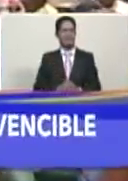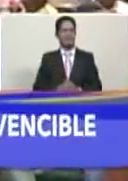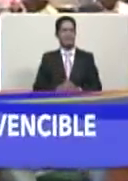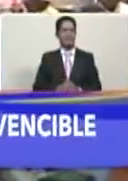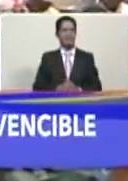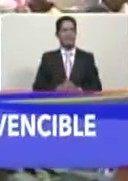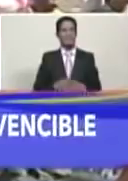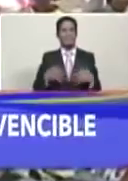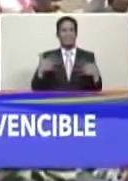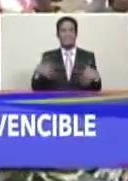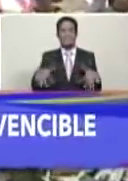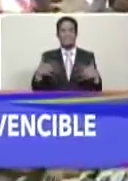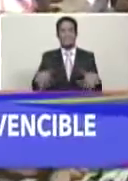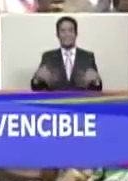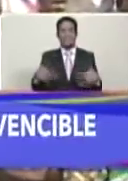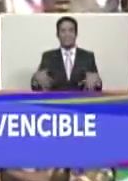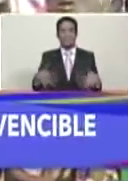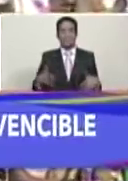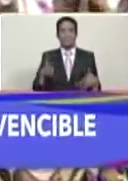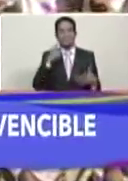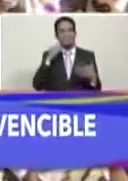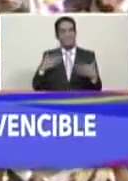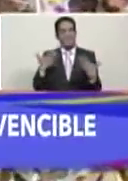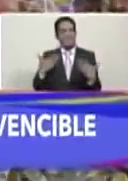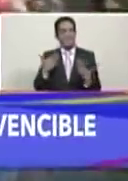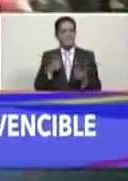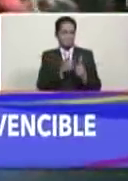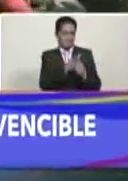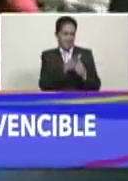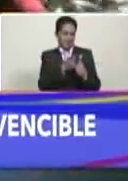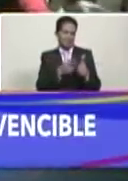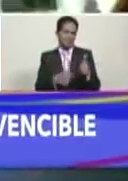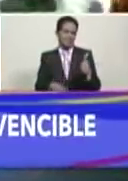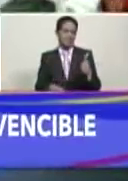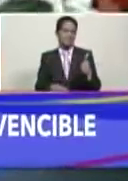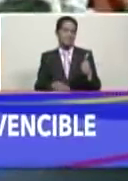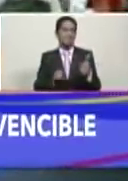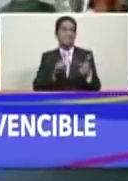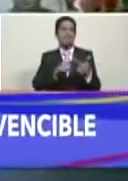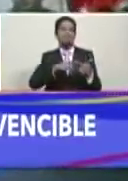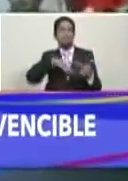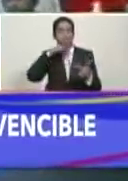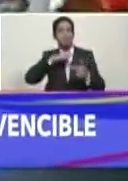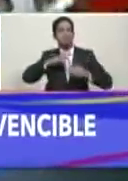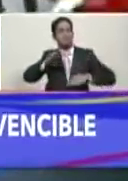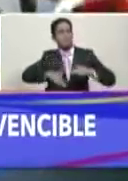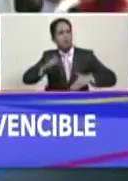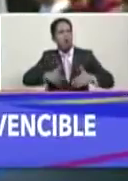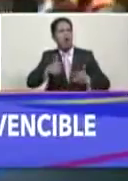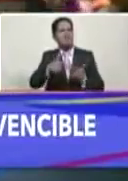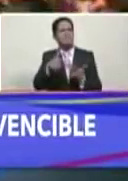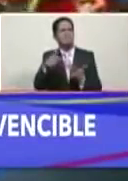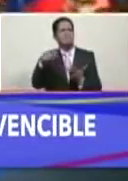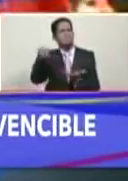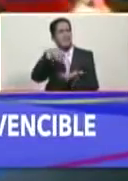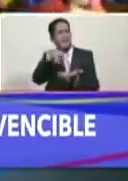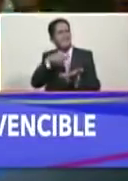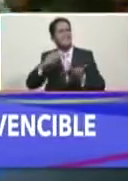¡Qué marcha tan alegre, primero! Llena de tambores, de baile, de